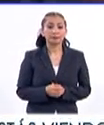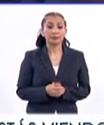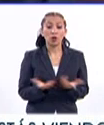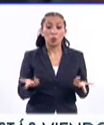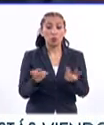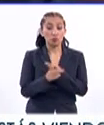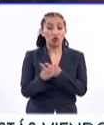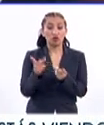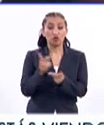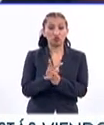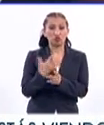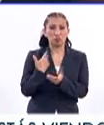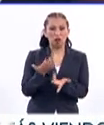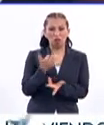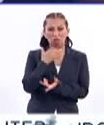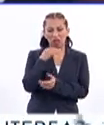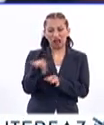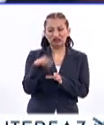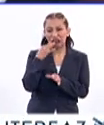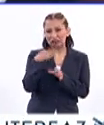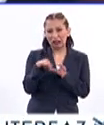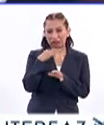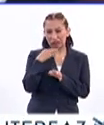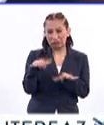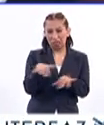no son productos chatarra,